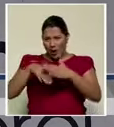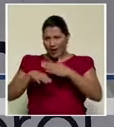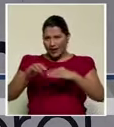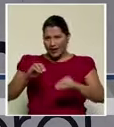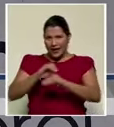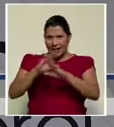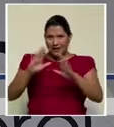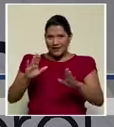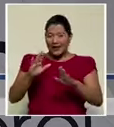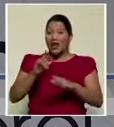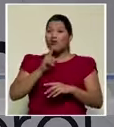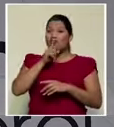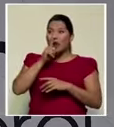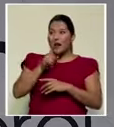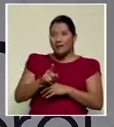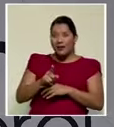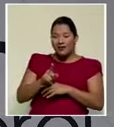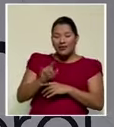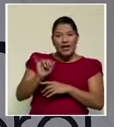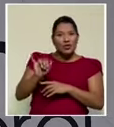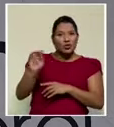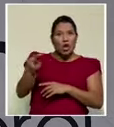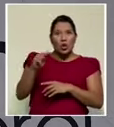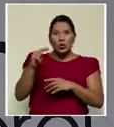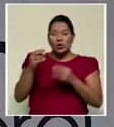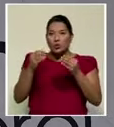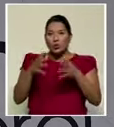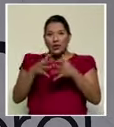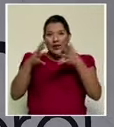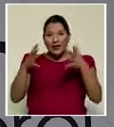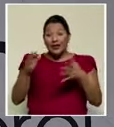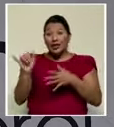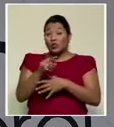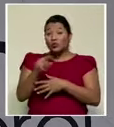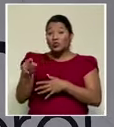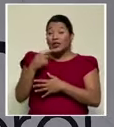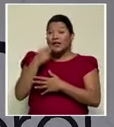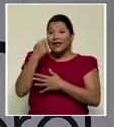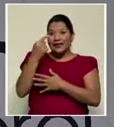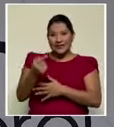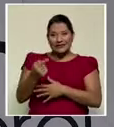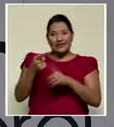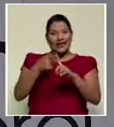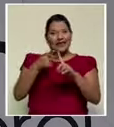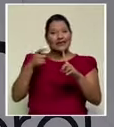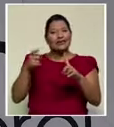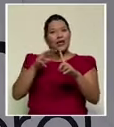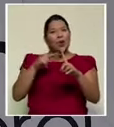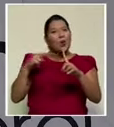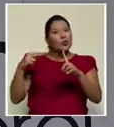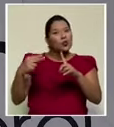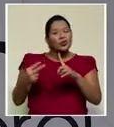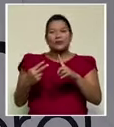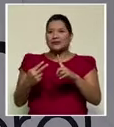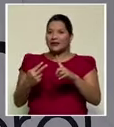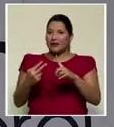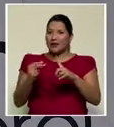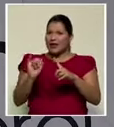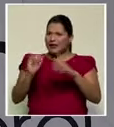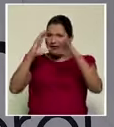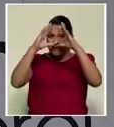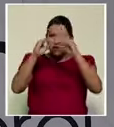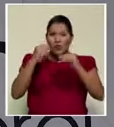sido un tsunami, como decían ustedes, una bomba en términos de una información que no esperábamos